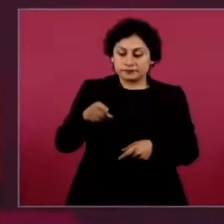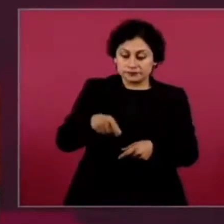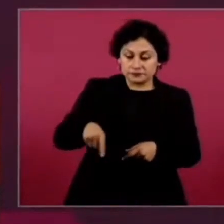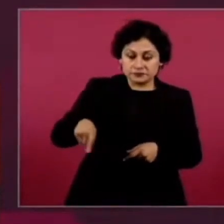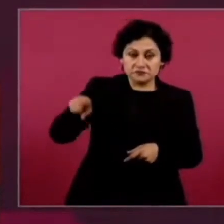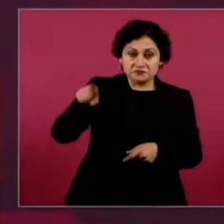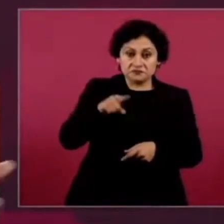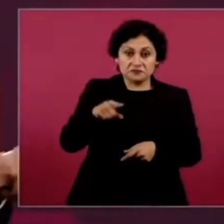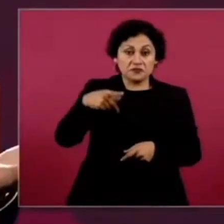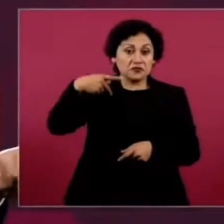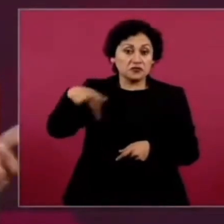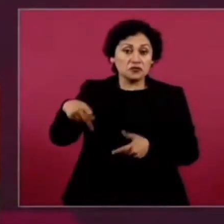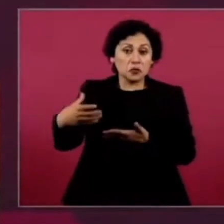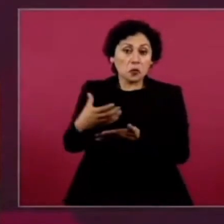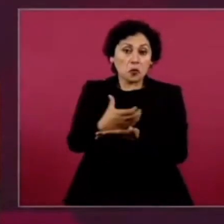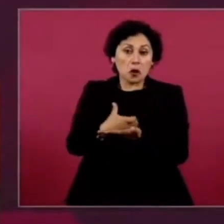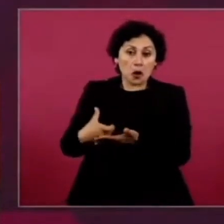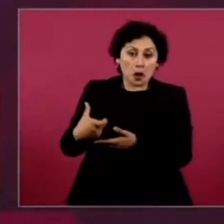reducirse sus sueldos